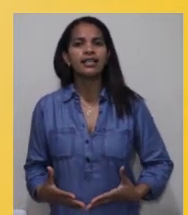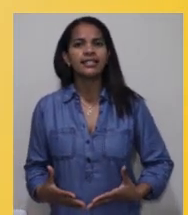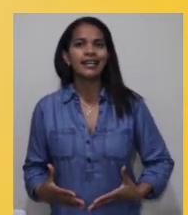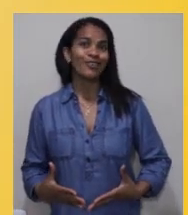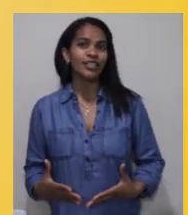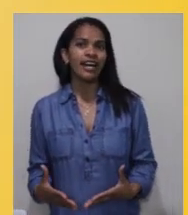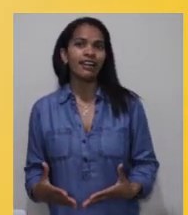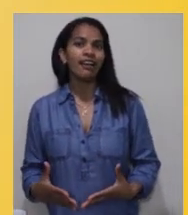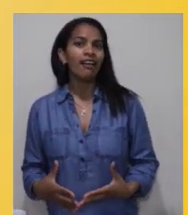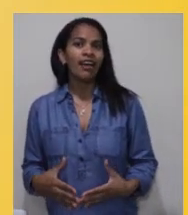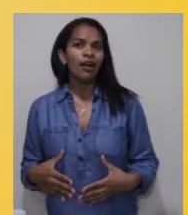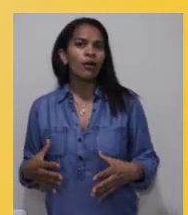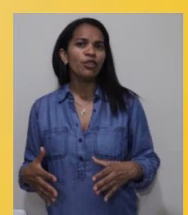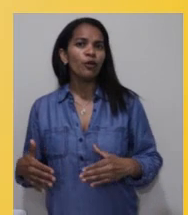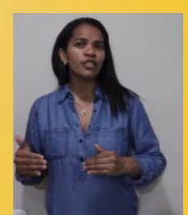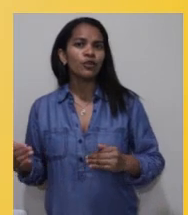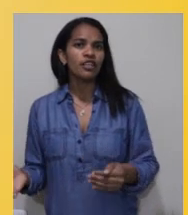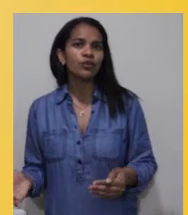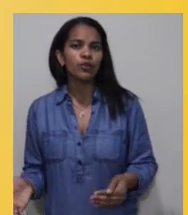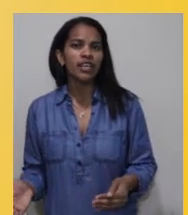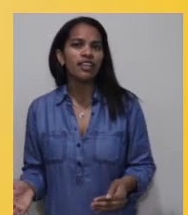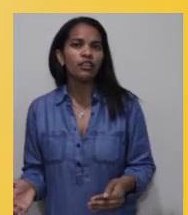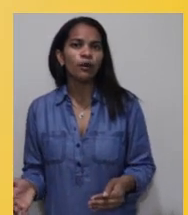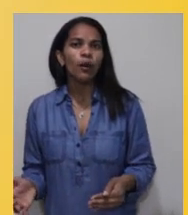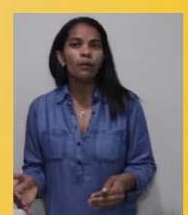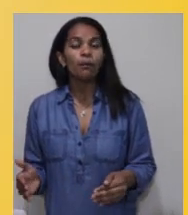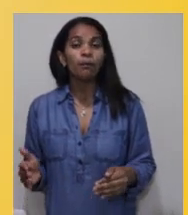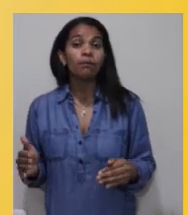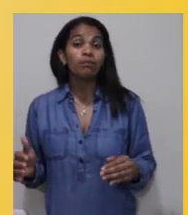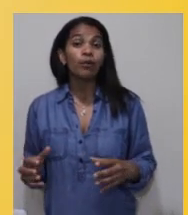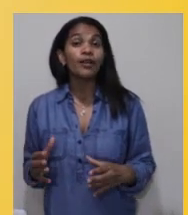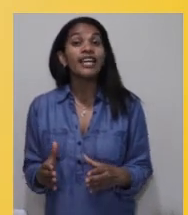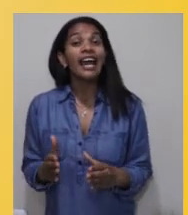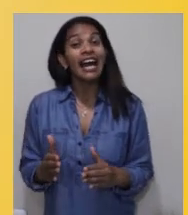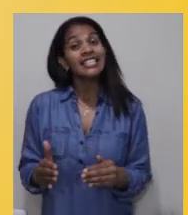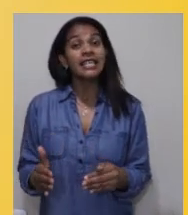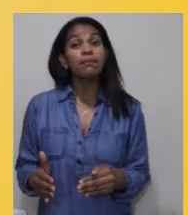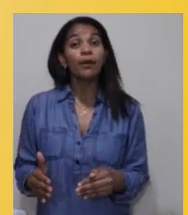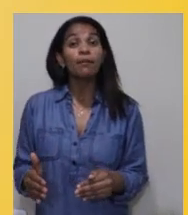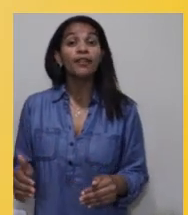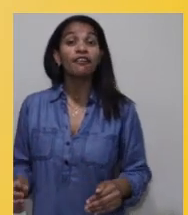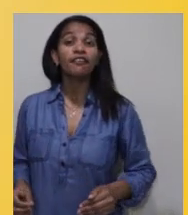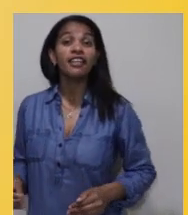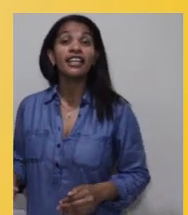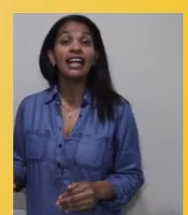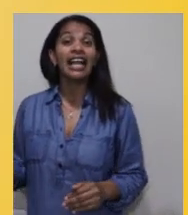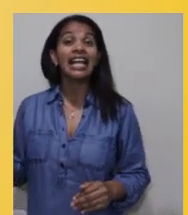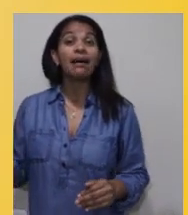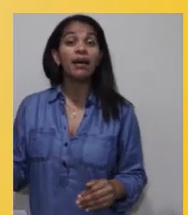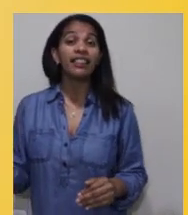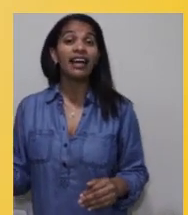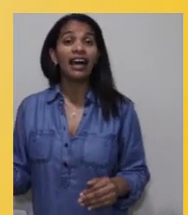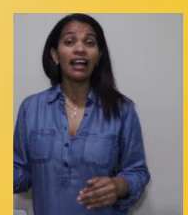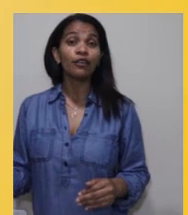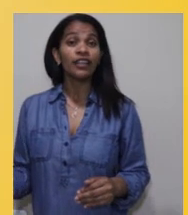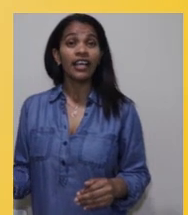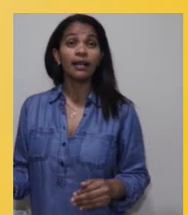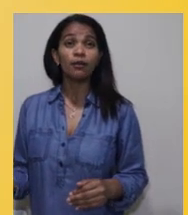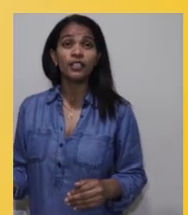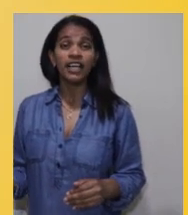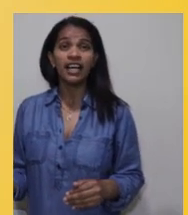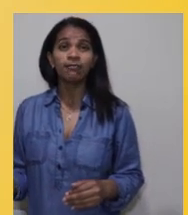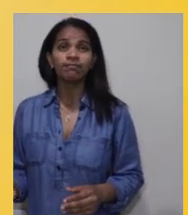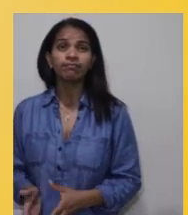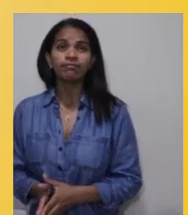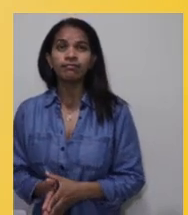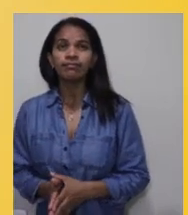me gusta desarrollar cuando estoy estudiando? Porque así podemos definir la meta a dónde